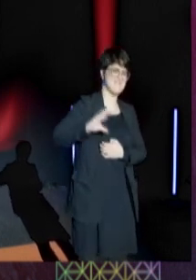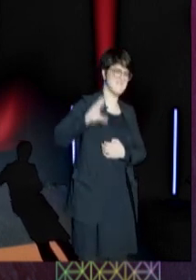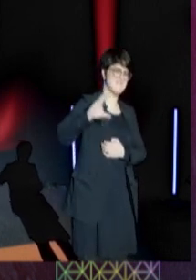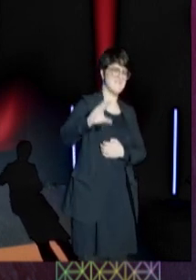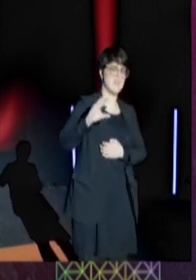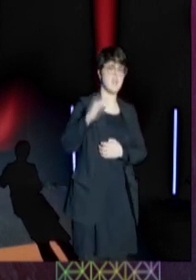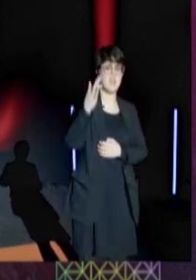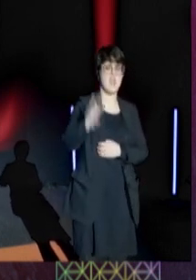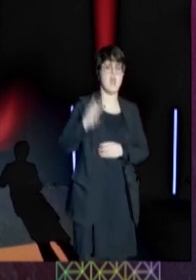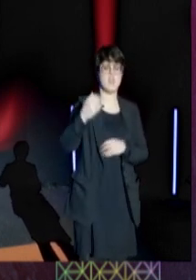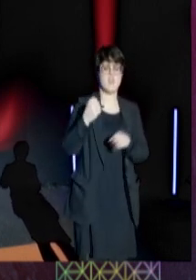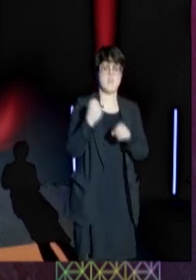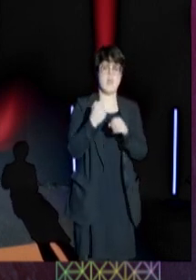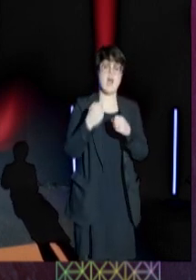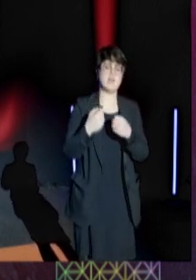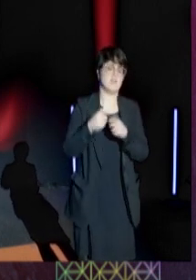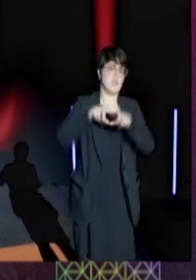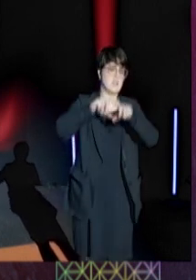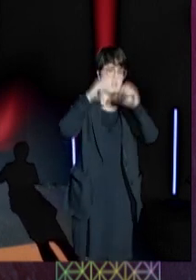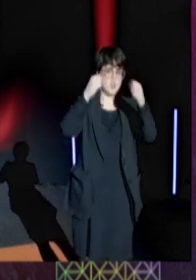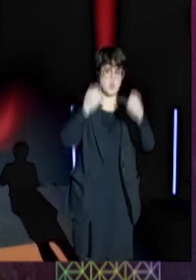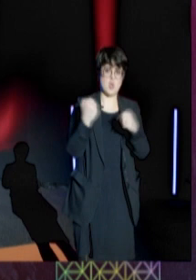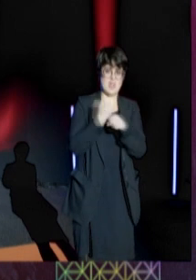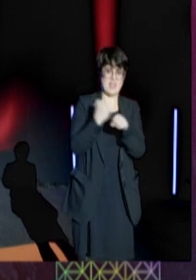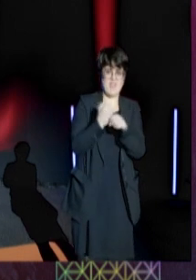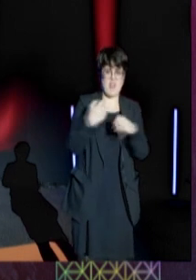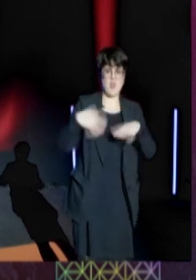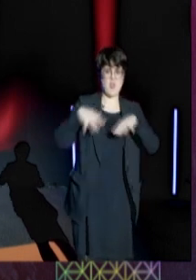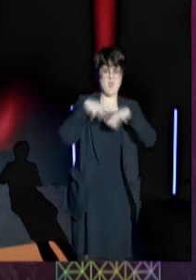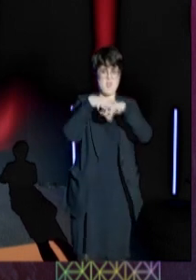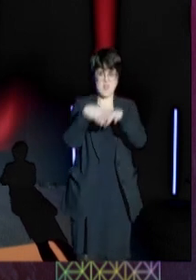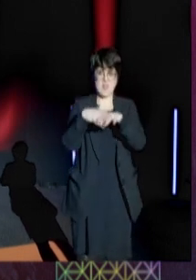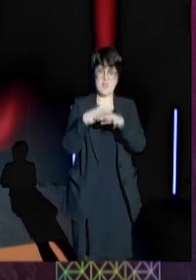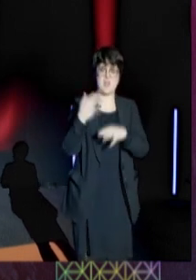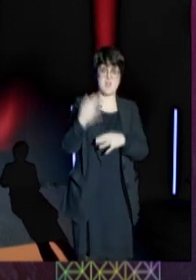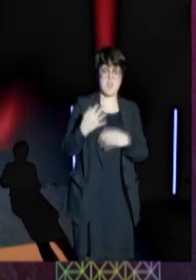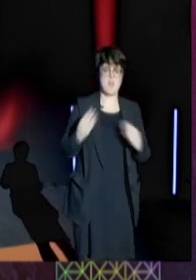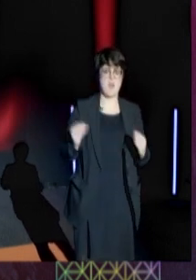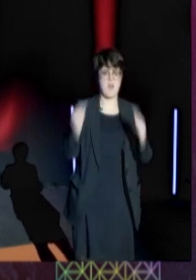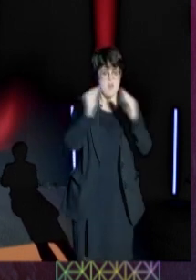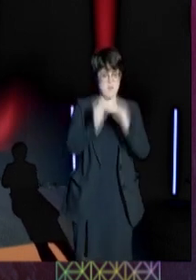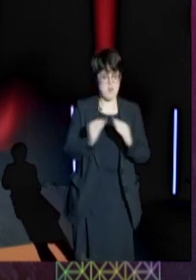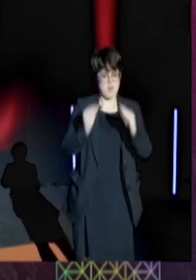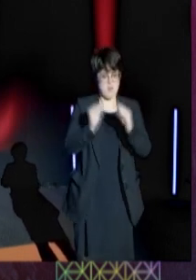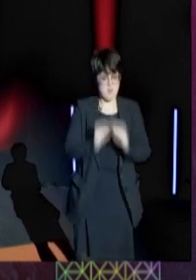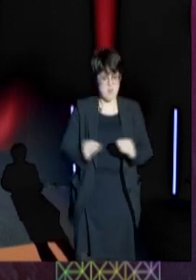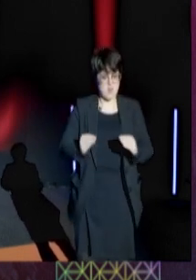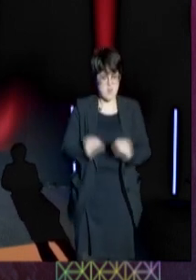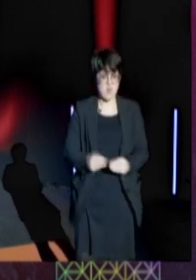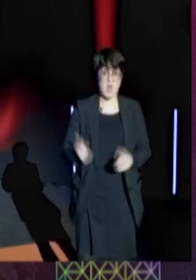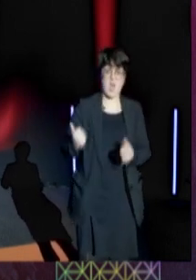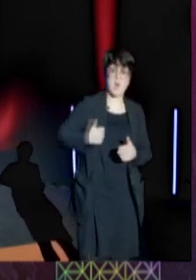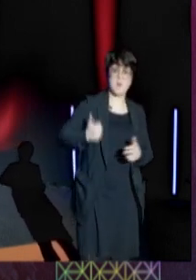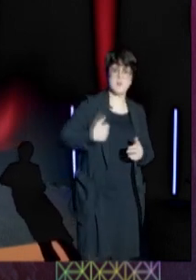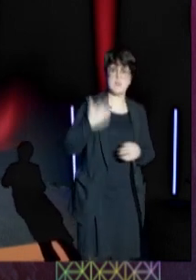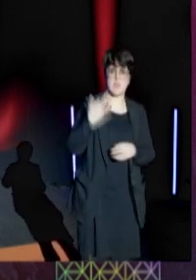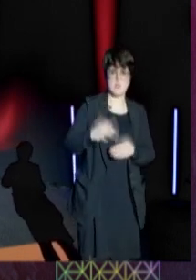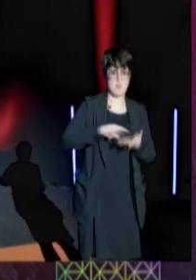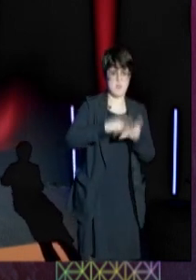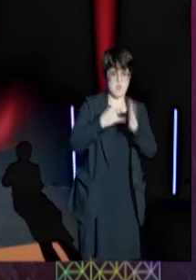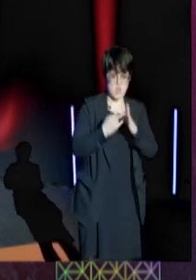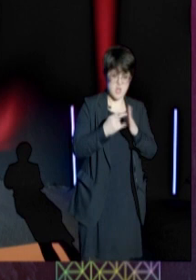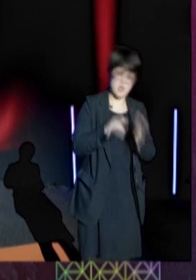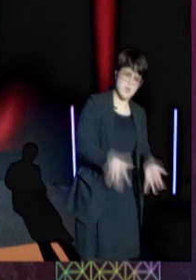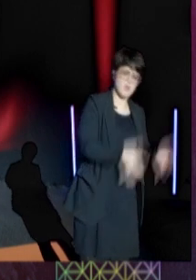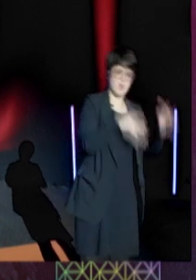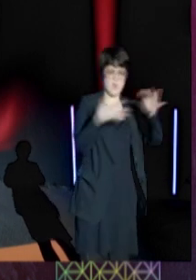trabajen mucho en red y que se aprovechen las sinergias y que aquellos proyectos más prometedores puedan ser escalados y generados